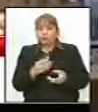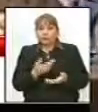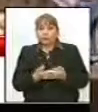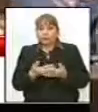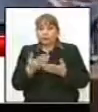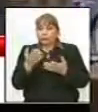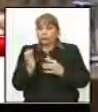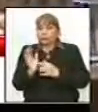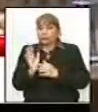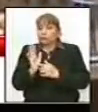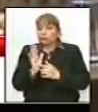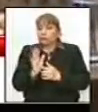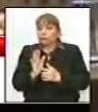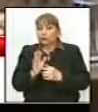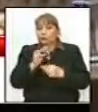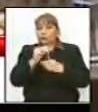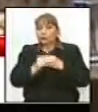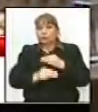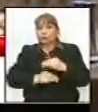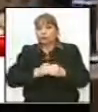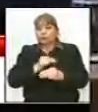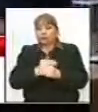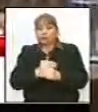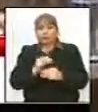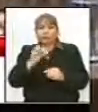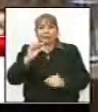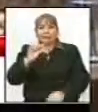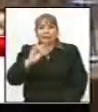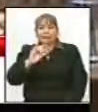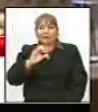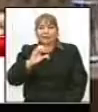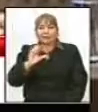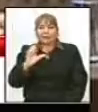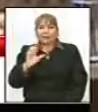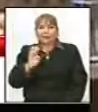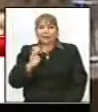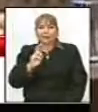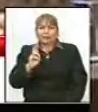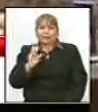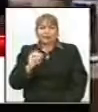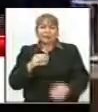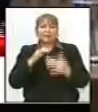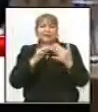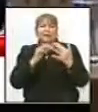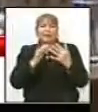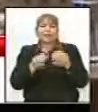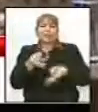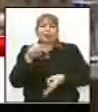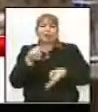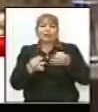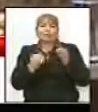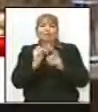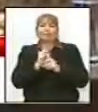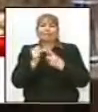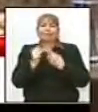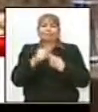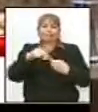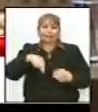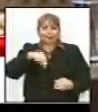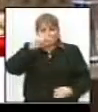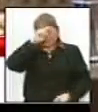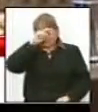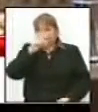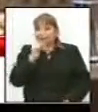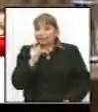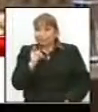querían mostrarse hacia el mundo como guerrilleros que luchaban por la justicia social en el Perú.